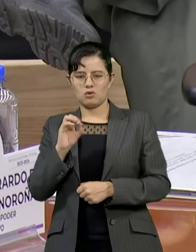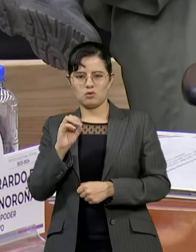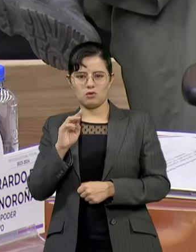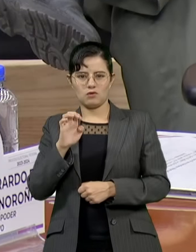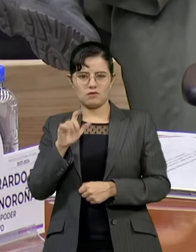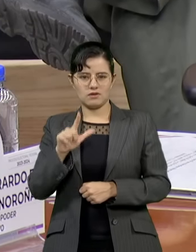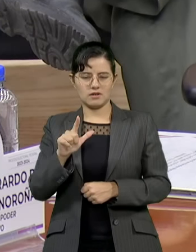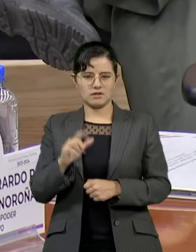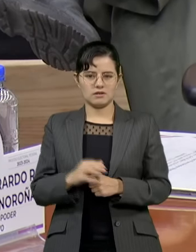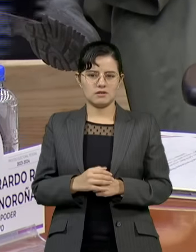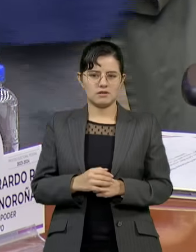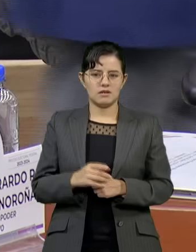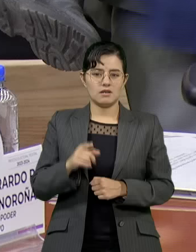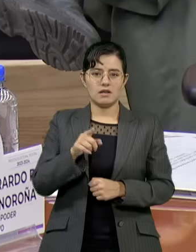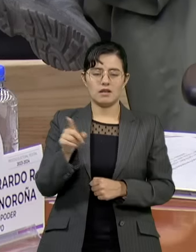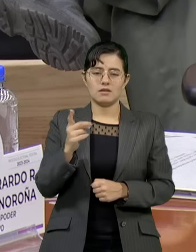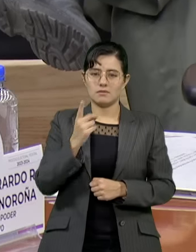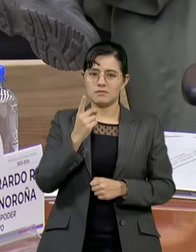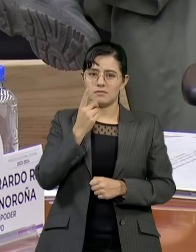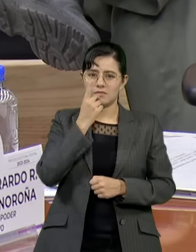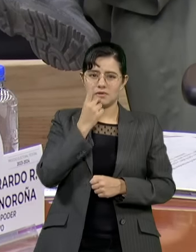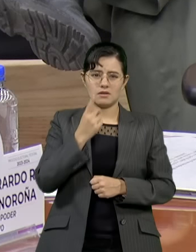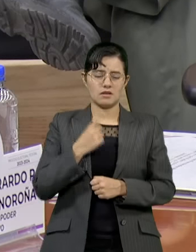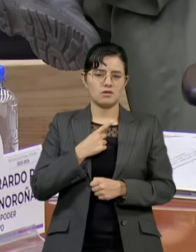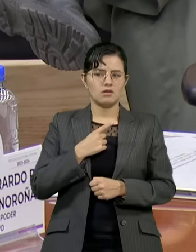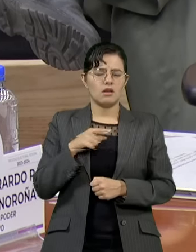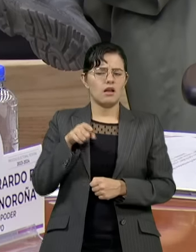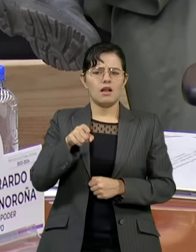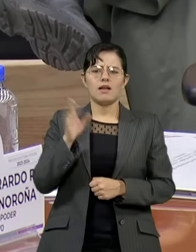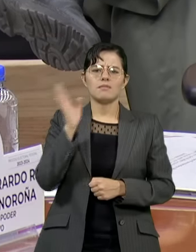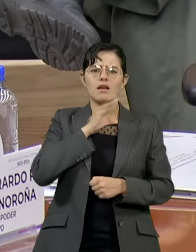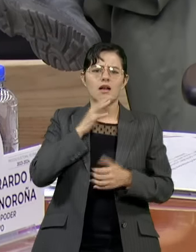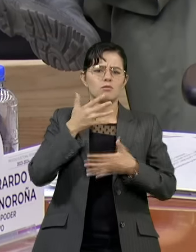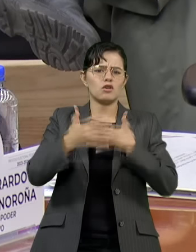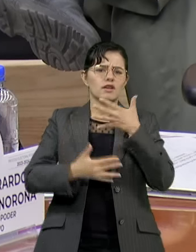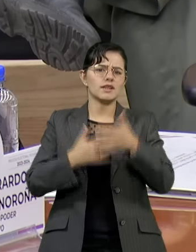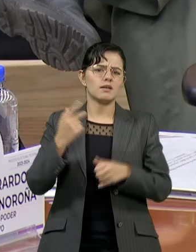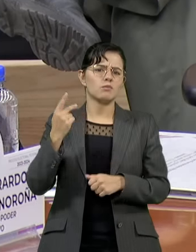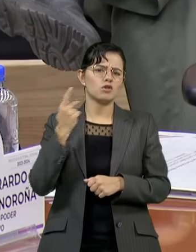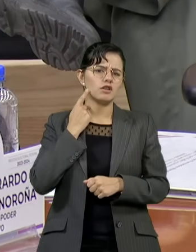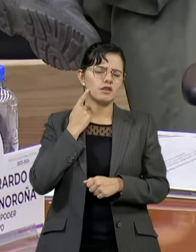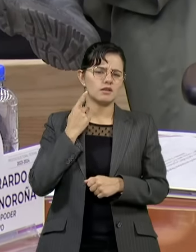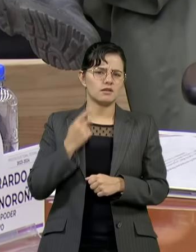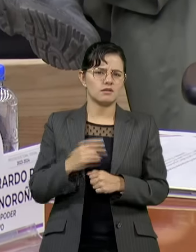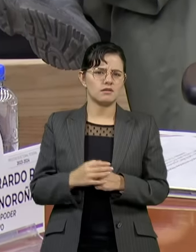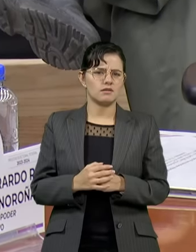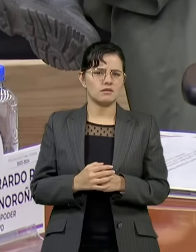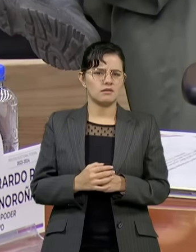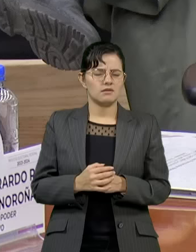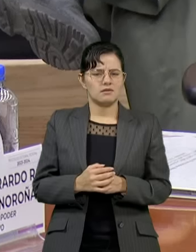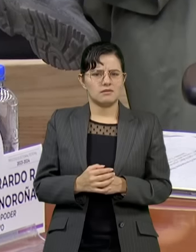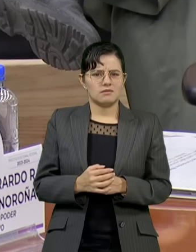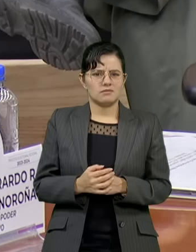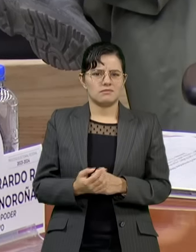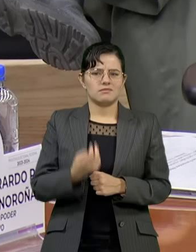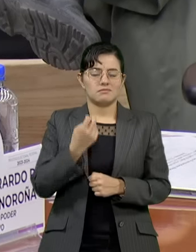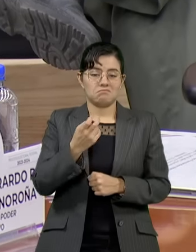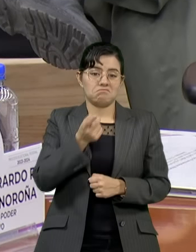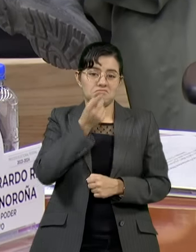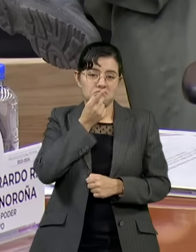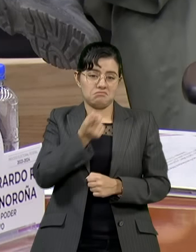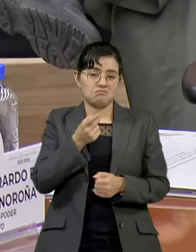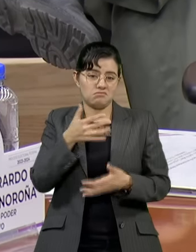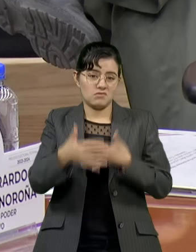a la cárcel por ese motivo está a punto a regresar por lo mismo y dicen que es violencia política de género y voy a poner tres ejemplos